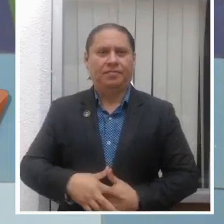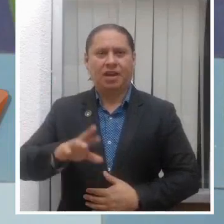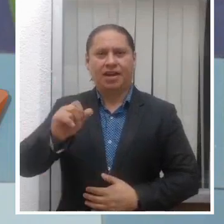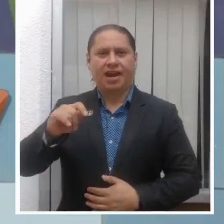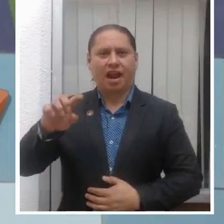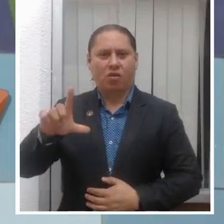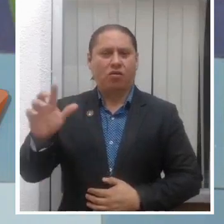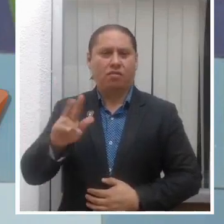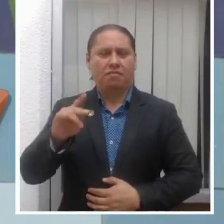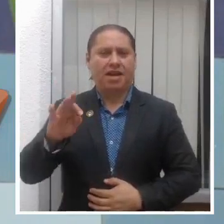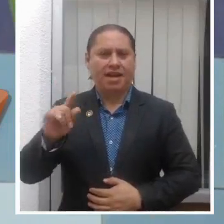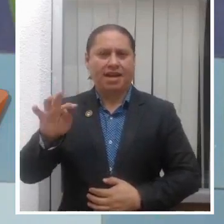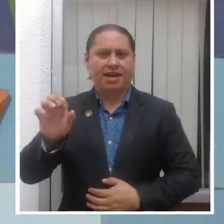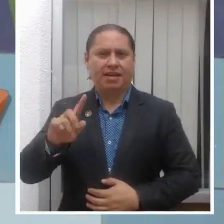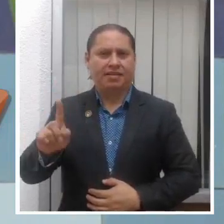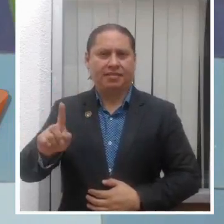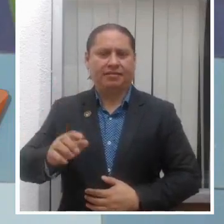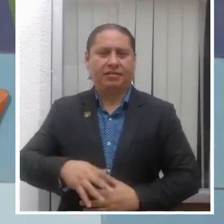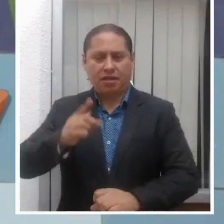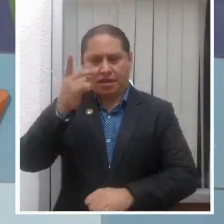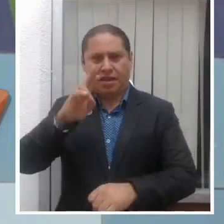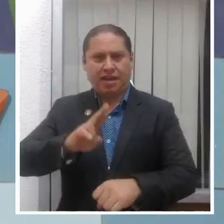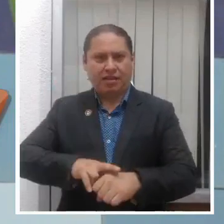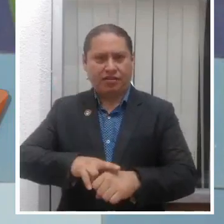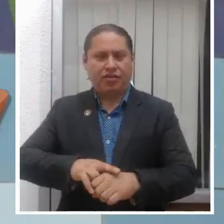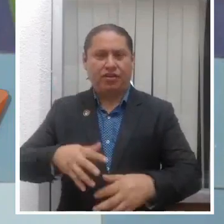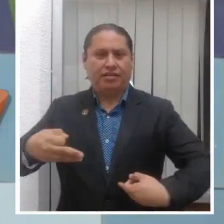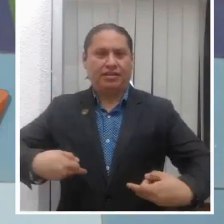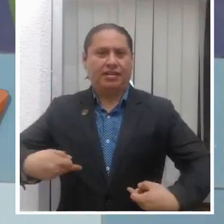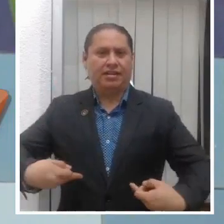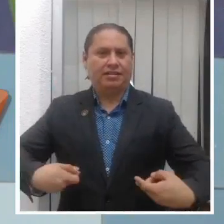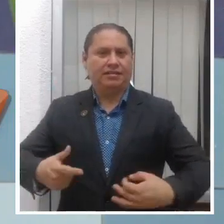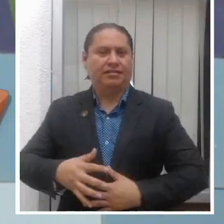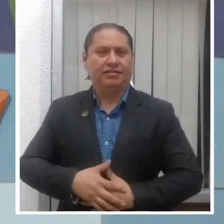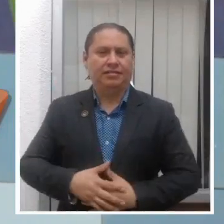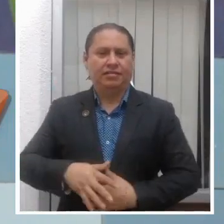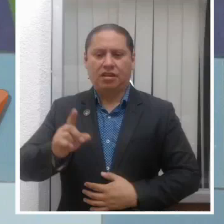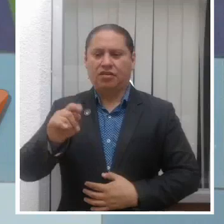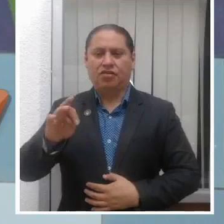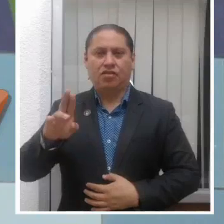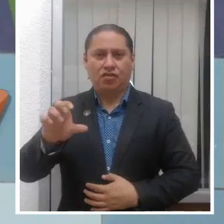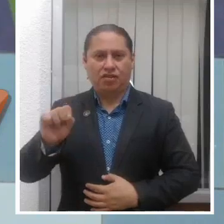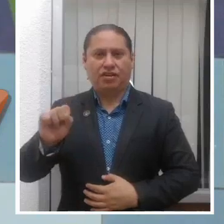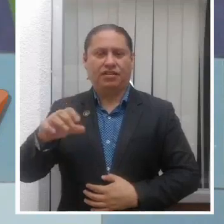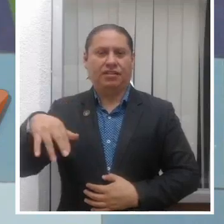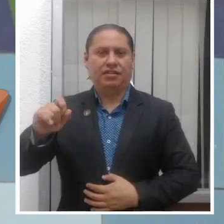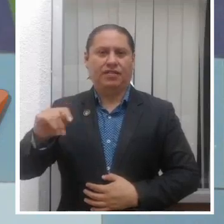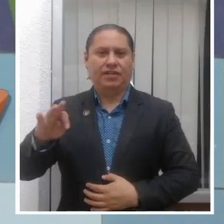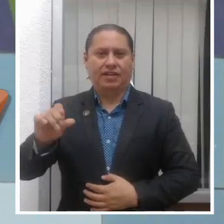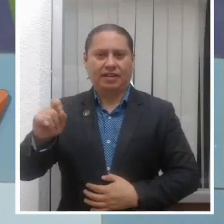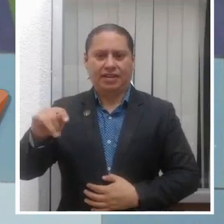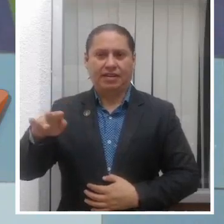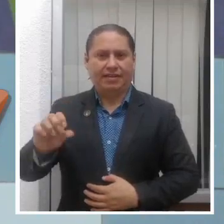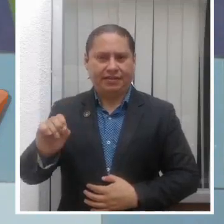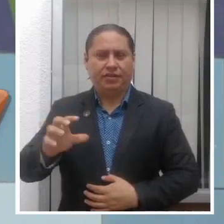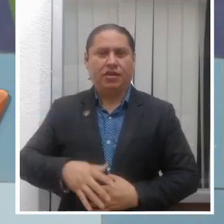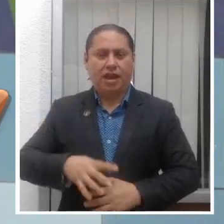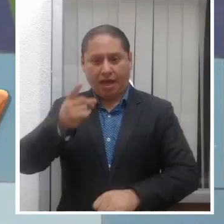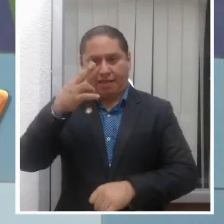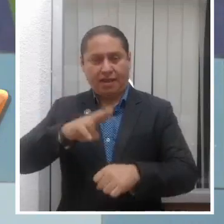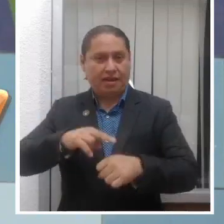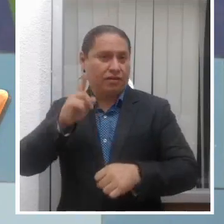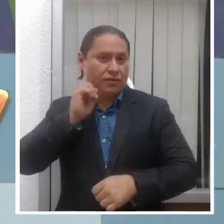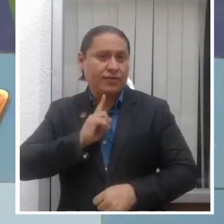Raúl Pérez, mi director de escena, Doris Di Farnesio, también mi